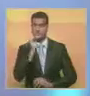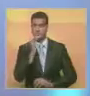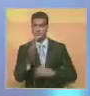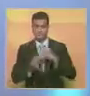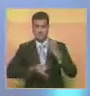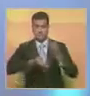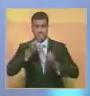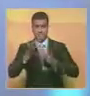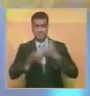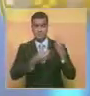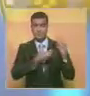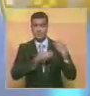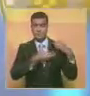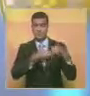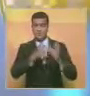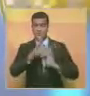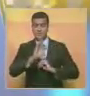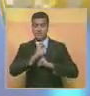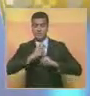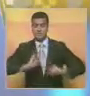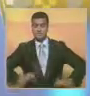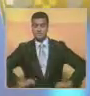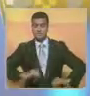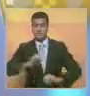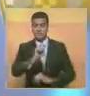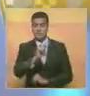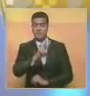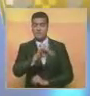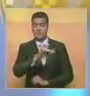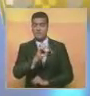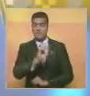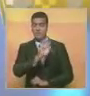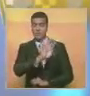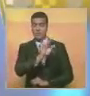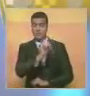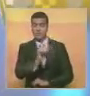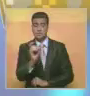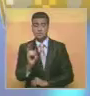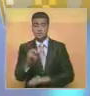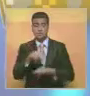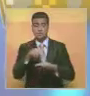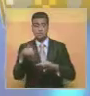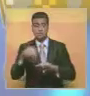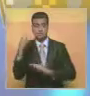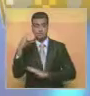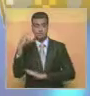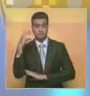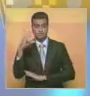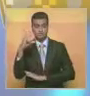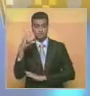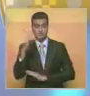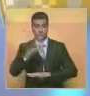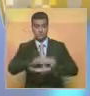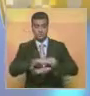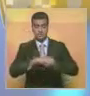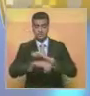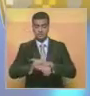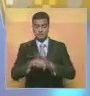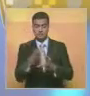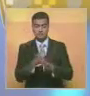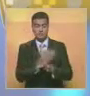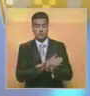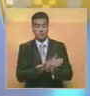les contamos que el jefe del core 5 general antonio benavides informó que cuatro ciudadanos de nacionalidad colombiana fueron detenidos tras